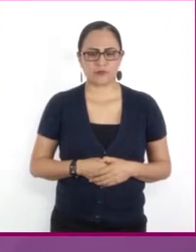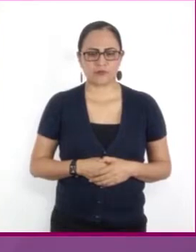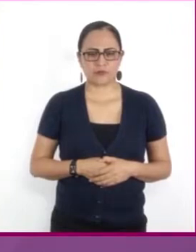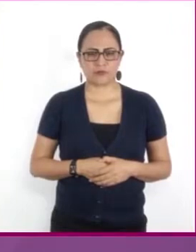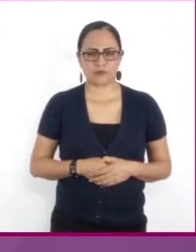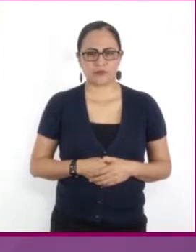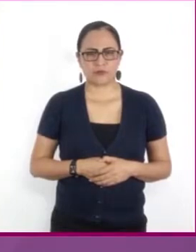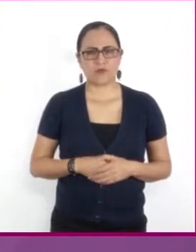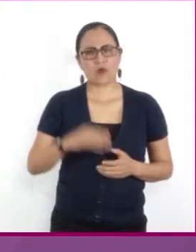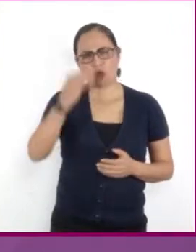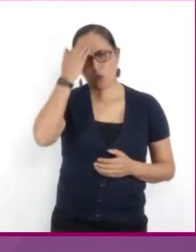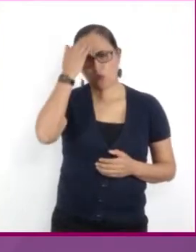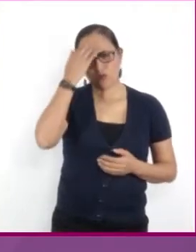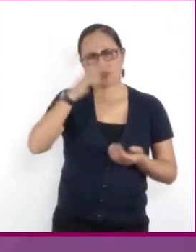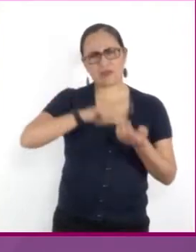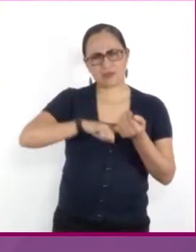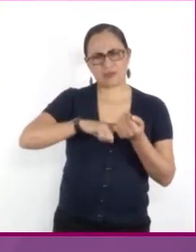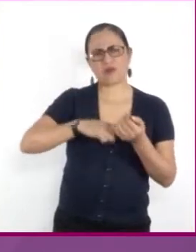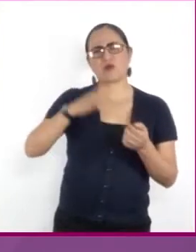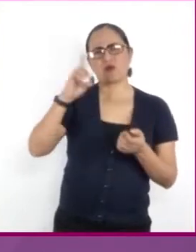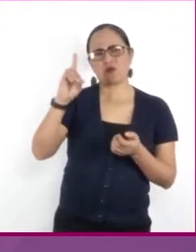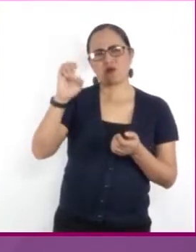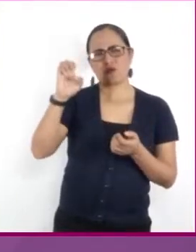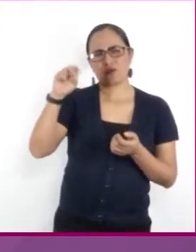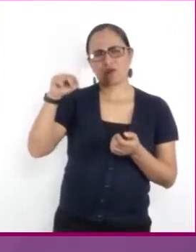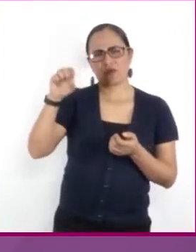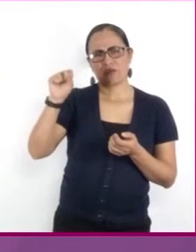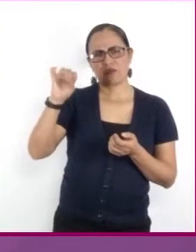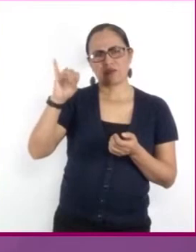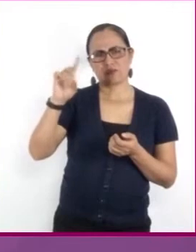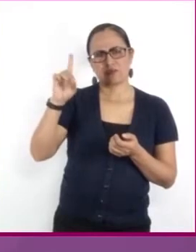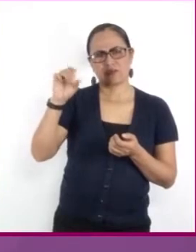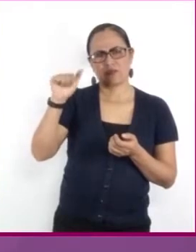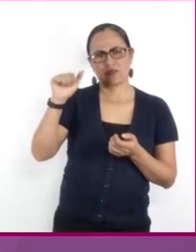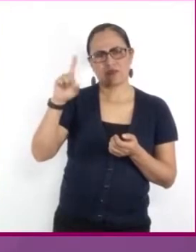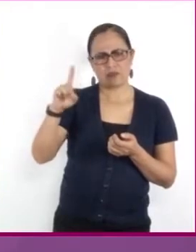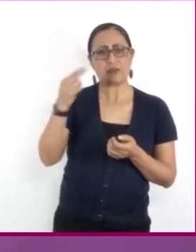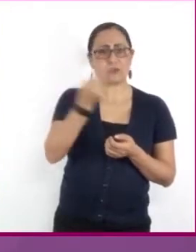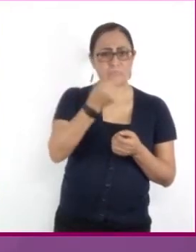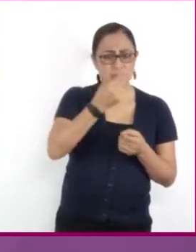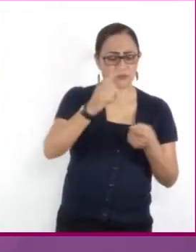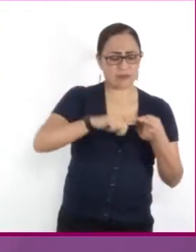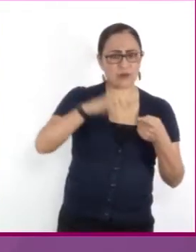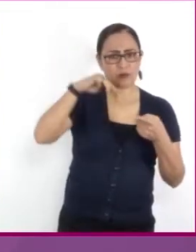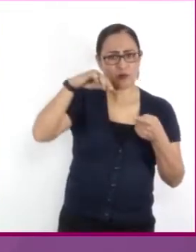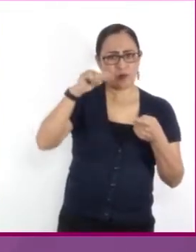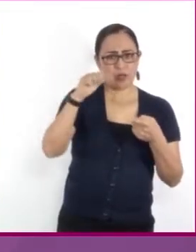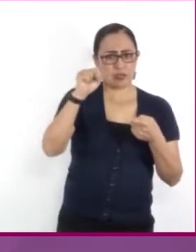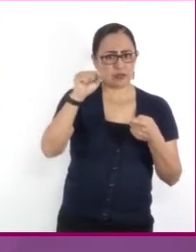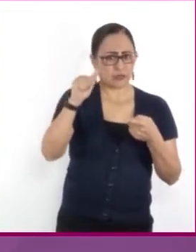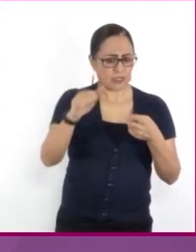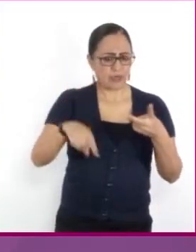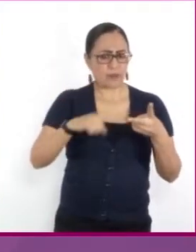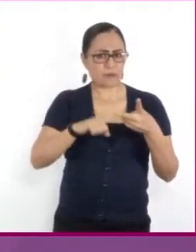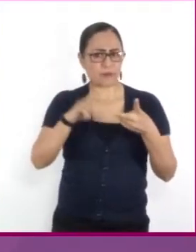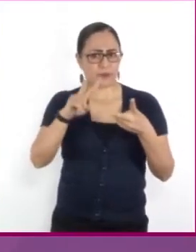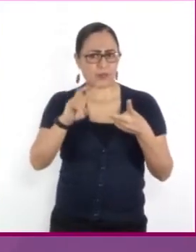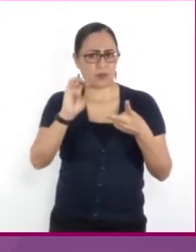Para conocer la densidad de un material, es necesario medir su masa y el volumen que ocupa el objeto.